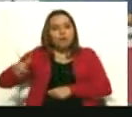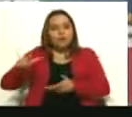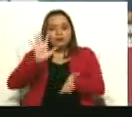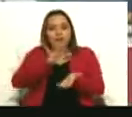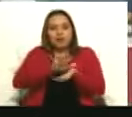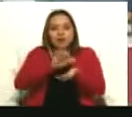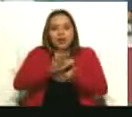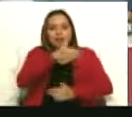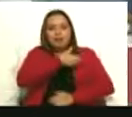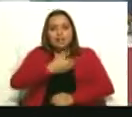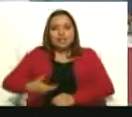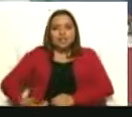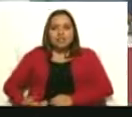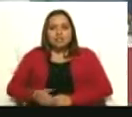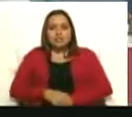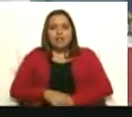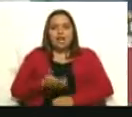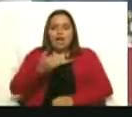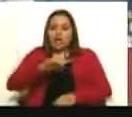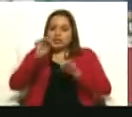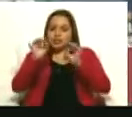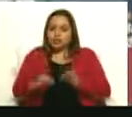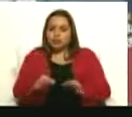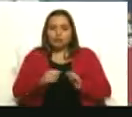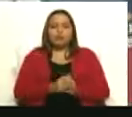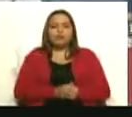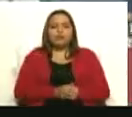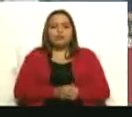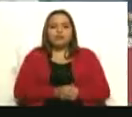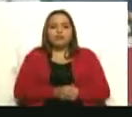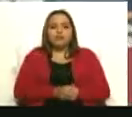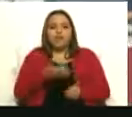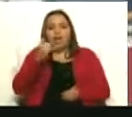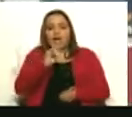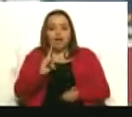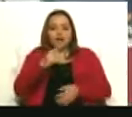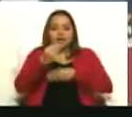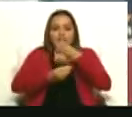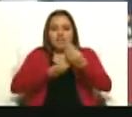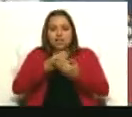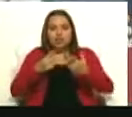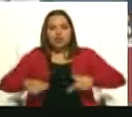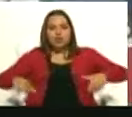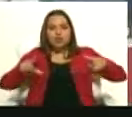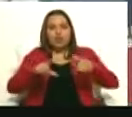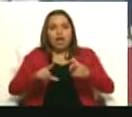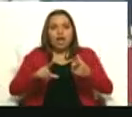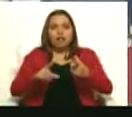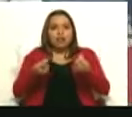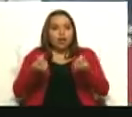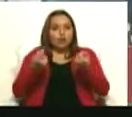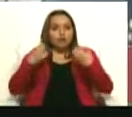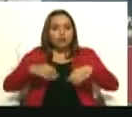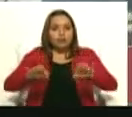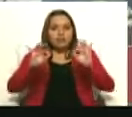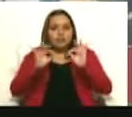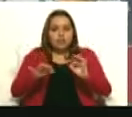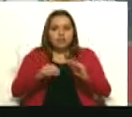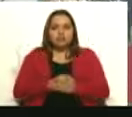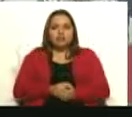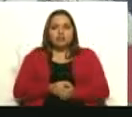el presidente garantiza de que va a venir la zona especial para